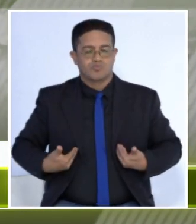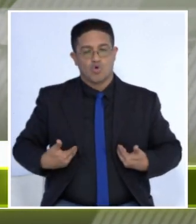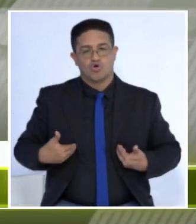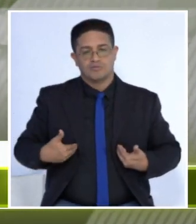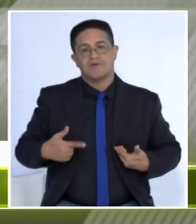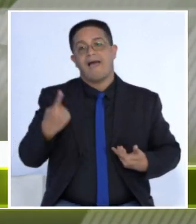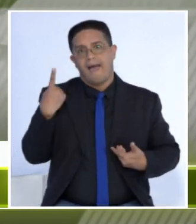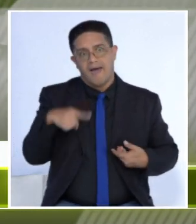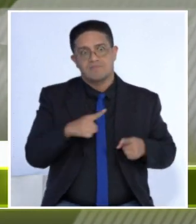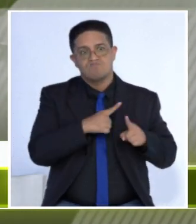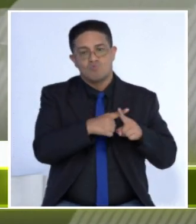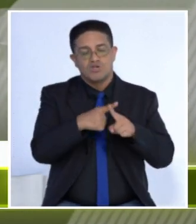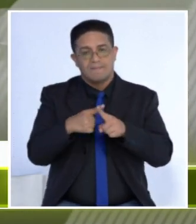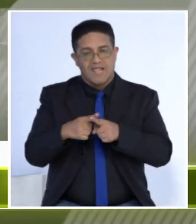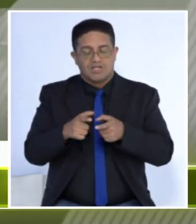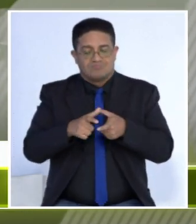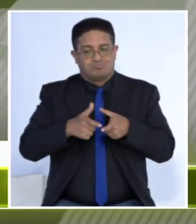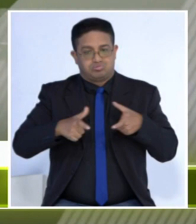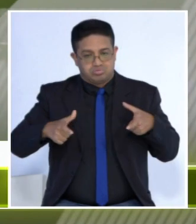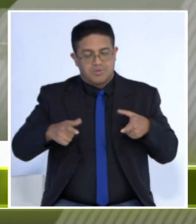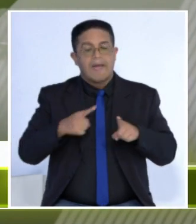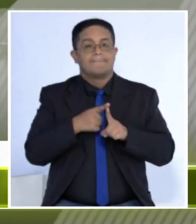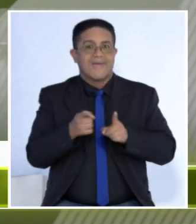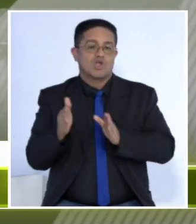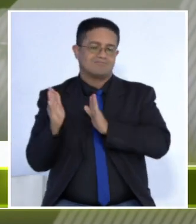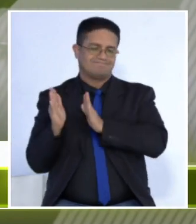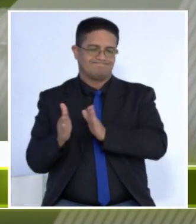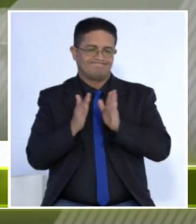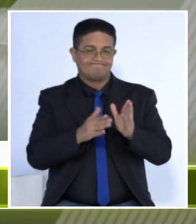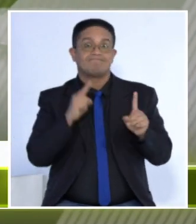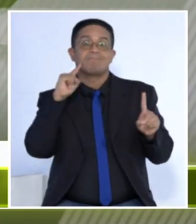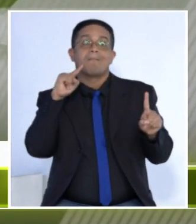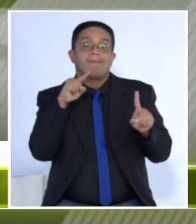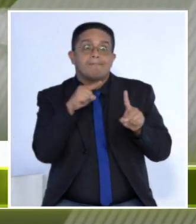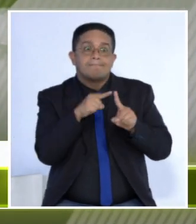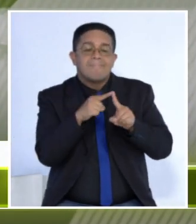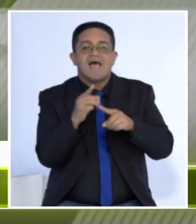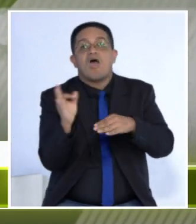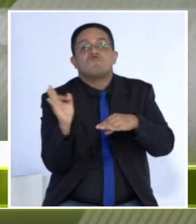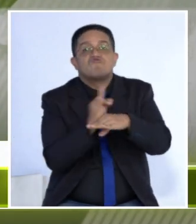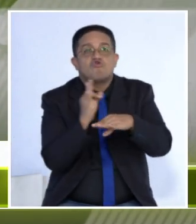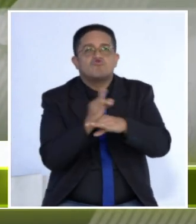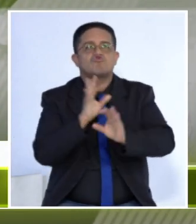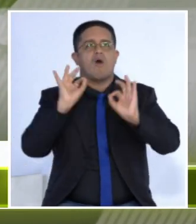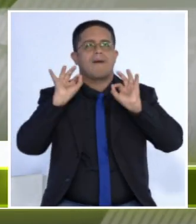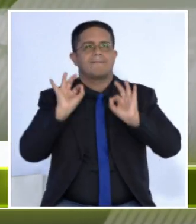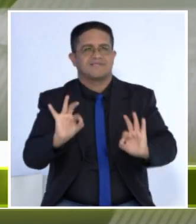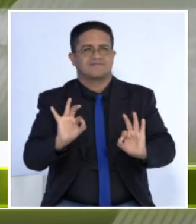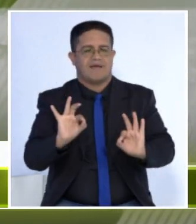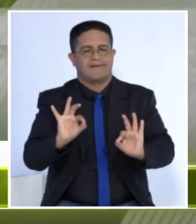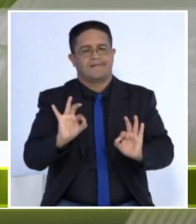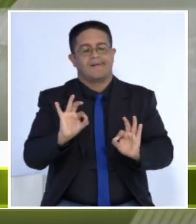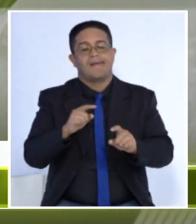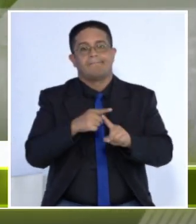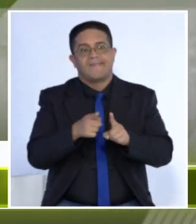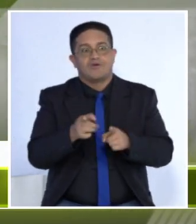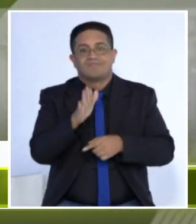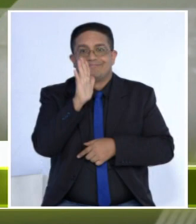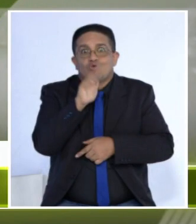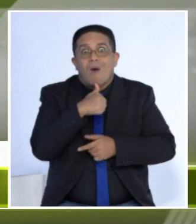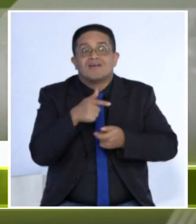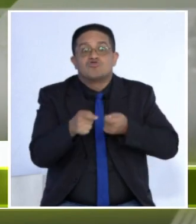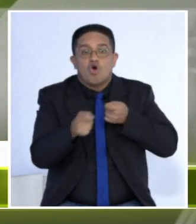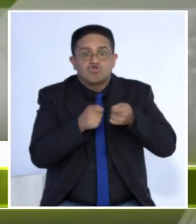células, pero se multiplican de forma organizada y para una función en específico. Cuando esto es totalmente descontrolado, se